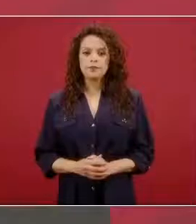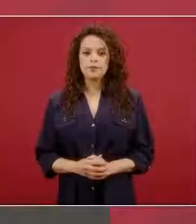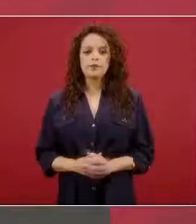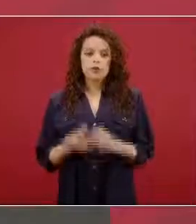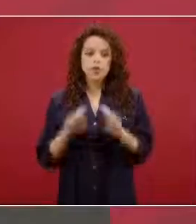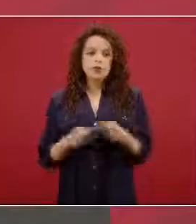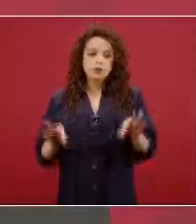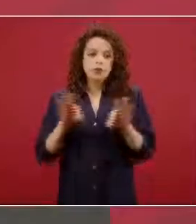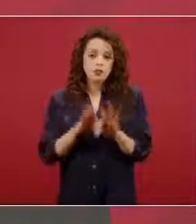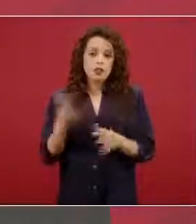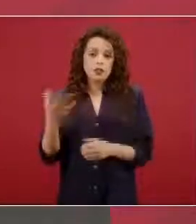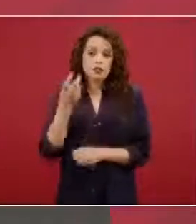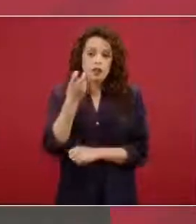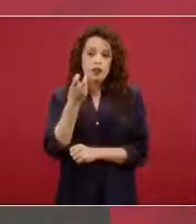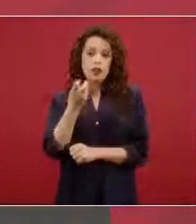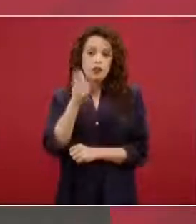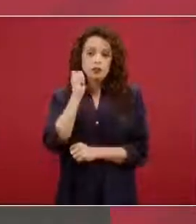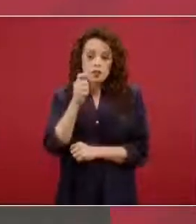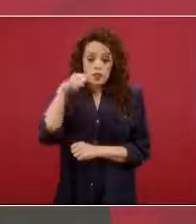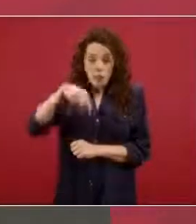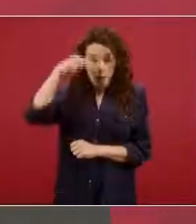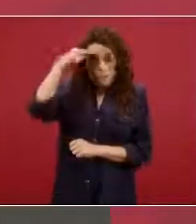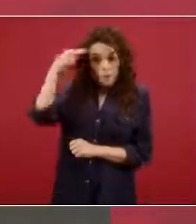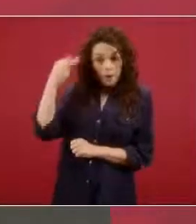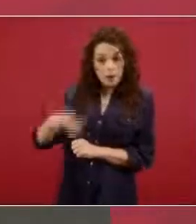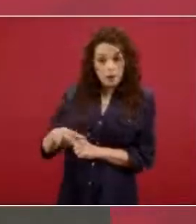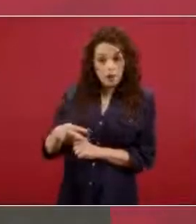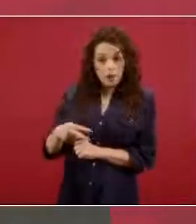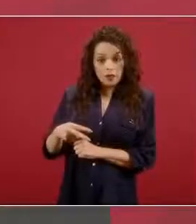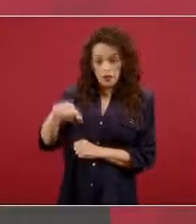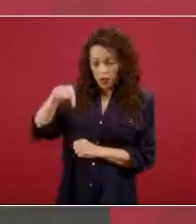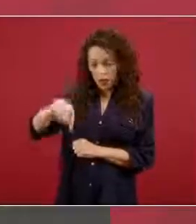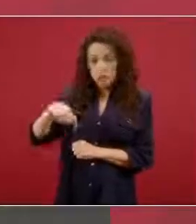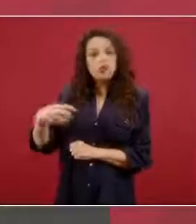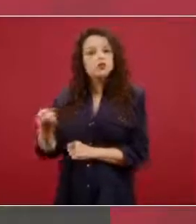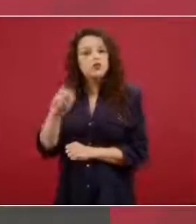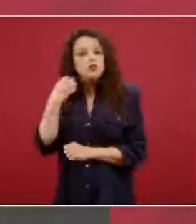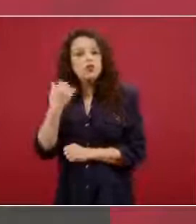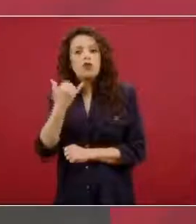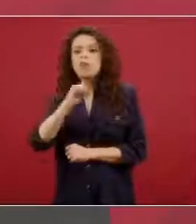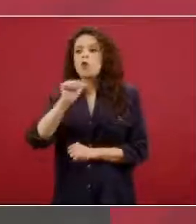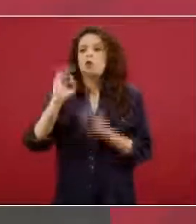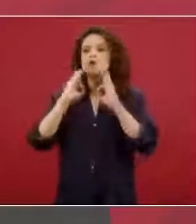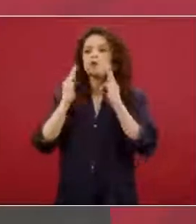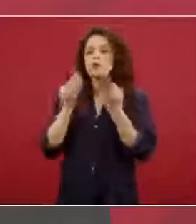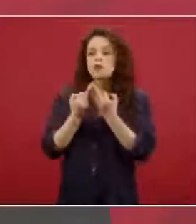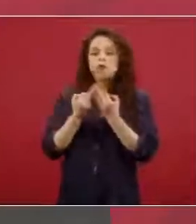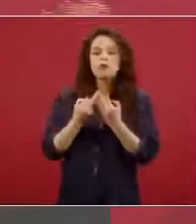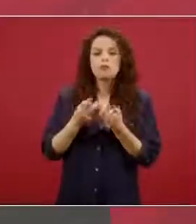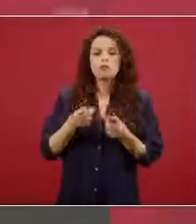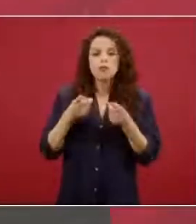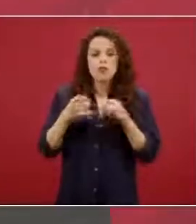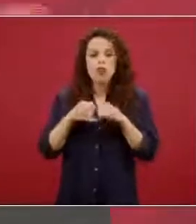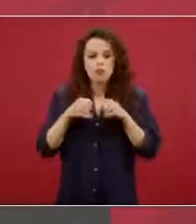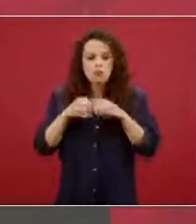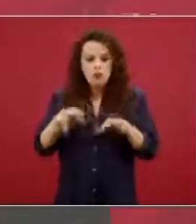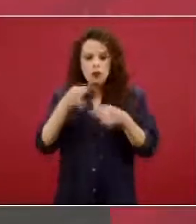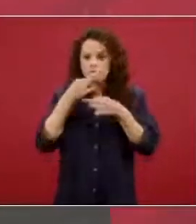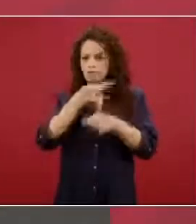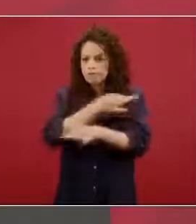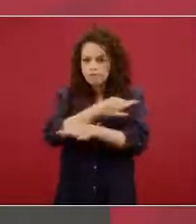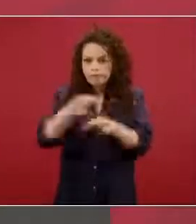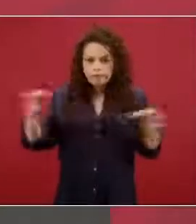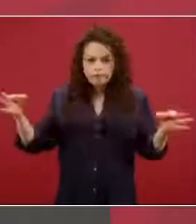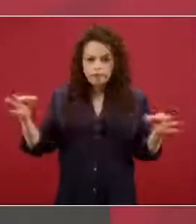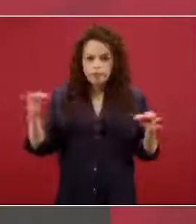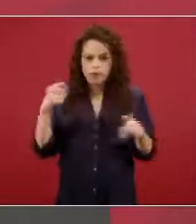del Gobierno de México es estas conferencias y otros mecanismos de comunicación o el aporte masivo,